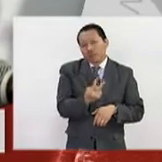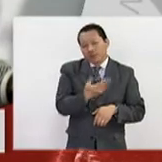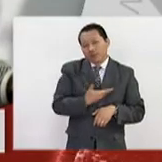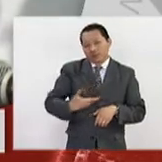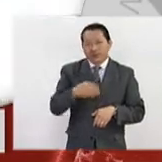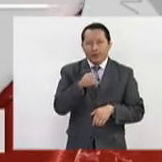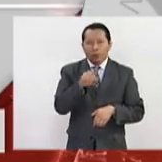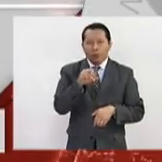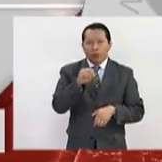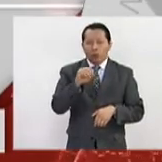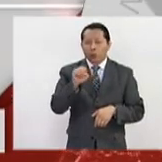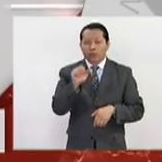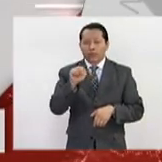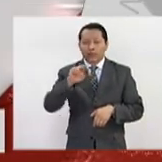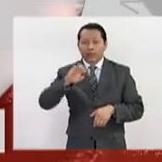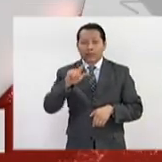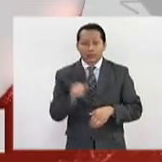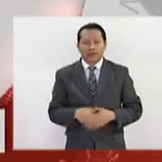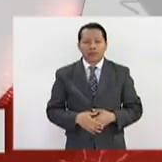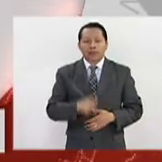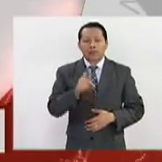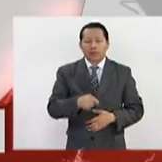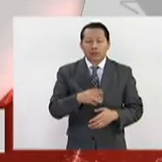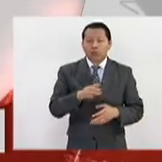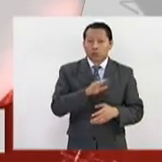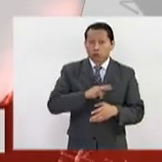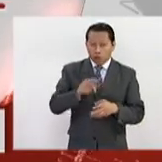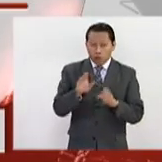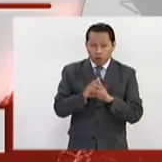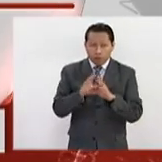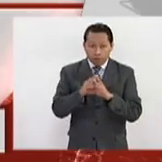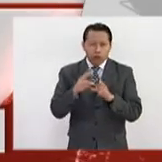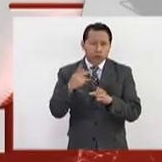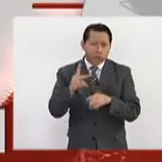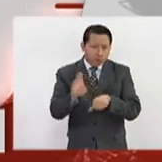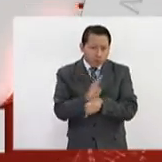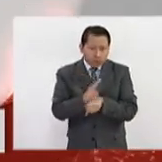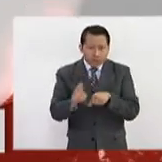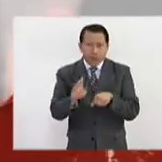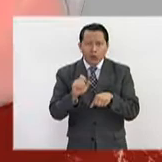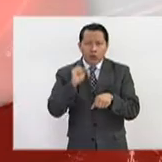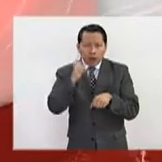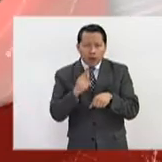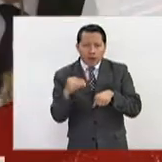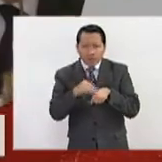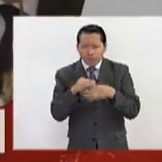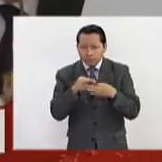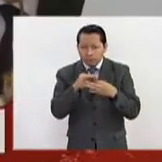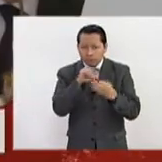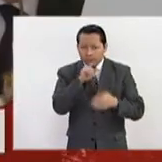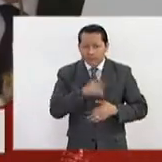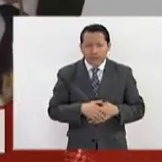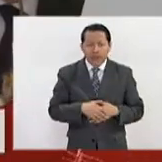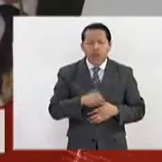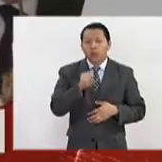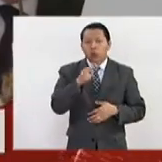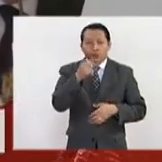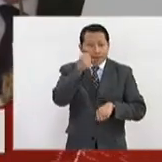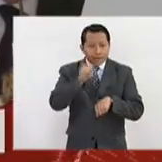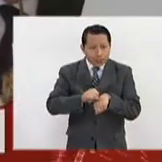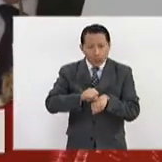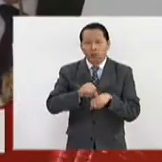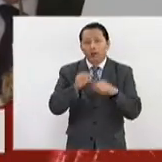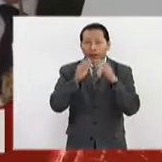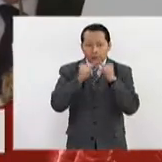Eduardo Sánchez. Darle oportunidades a un inculpado de alegar en su propio beneficio las indiscreciones. La subsecretaria de Hacienda,